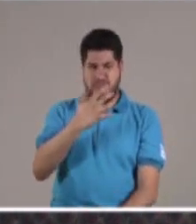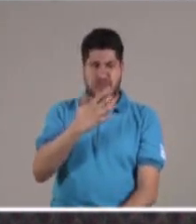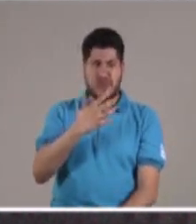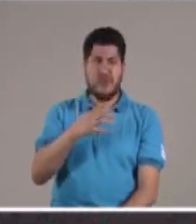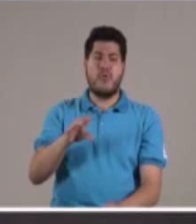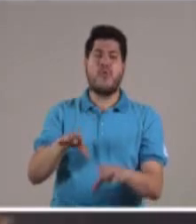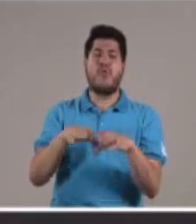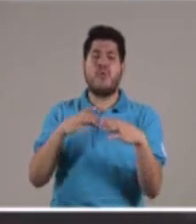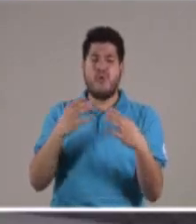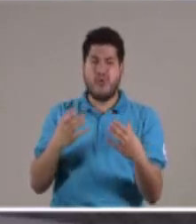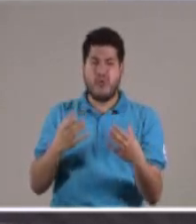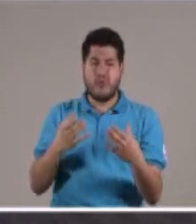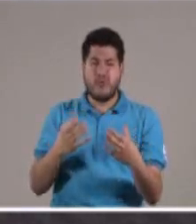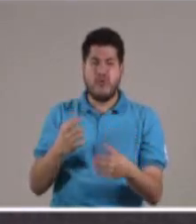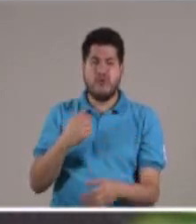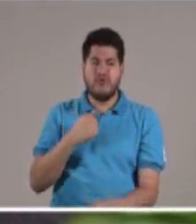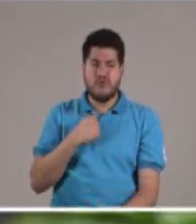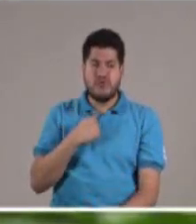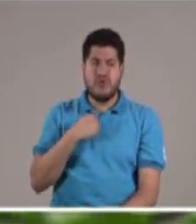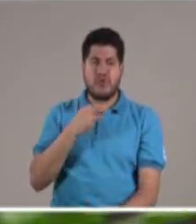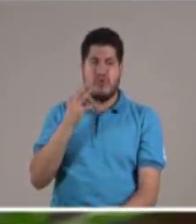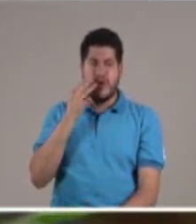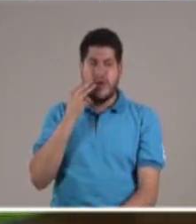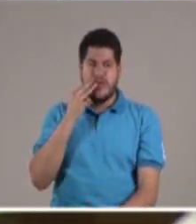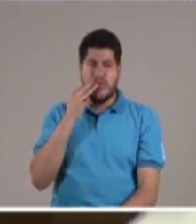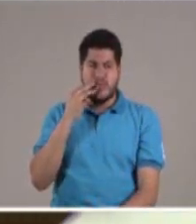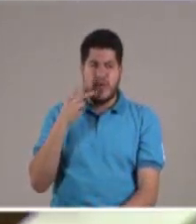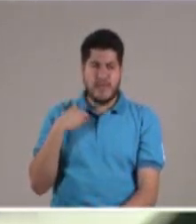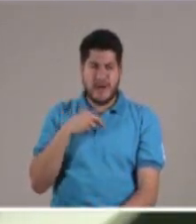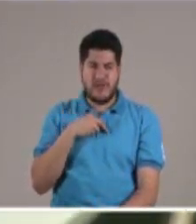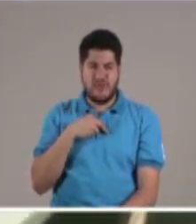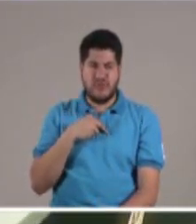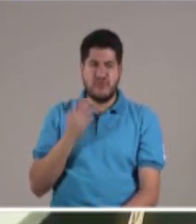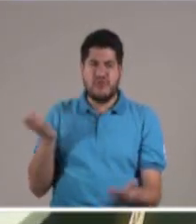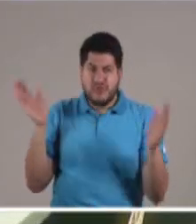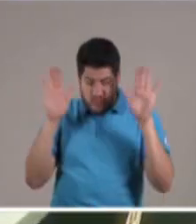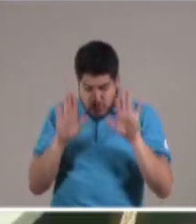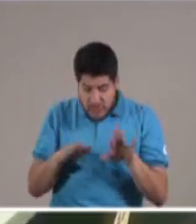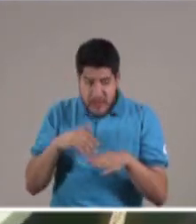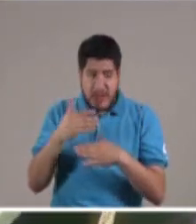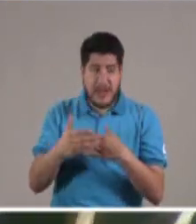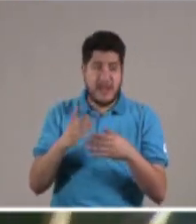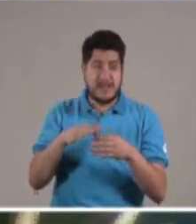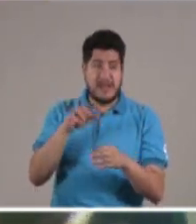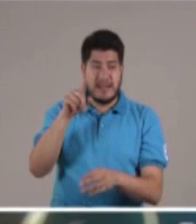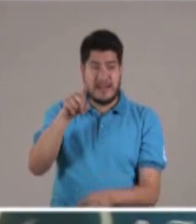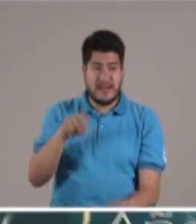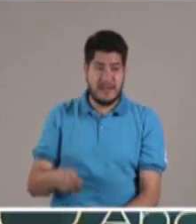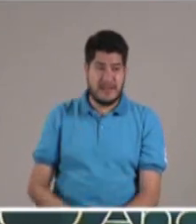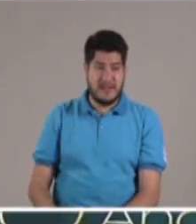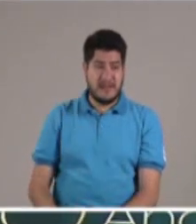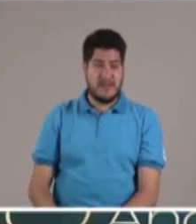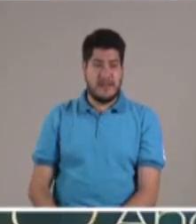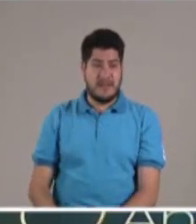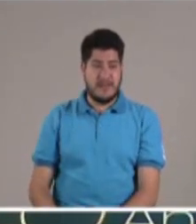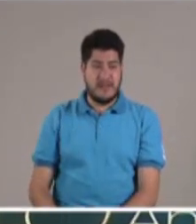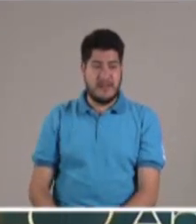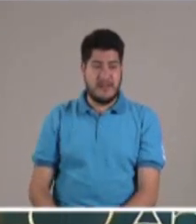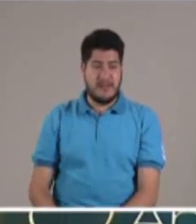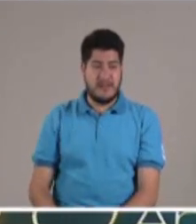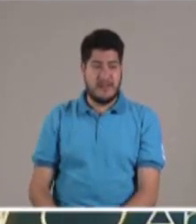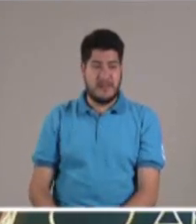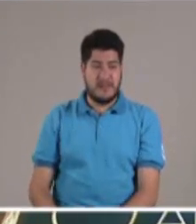cómo yo y tu mamá vendremos y nos postraremos Por cierto que su mamá su mamá biológica se había